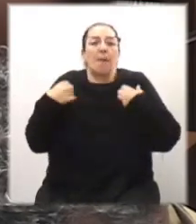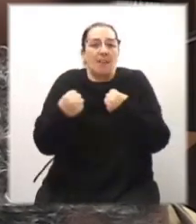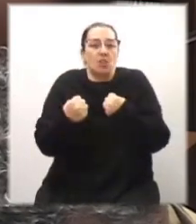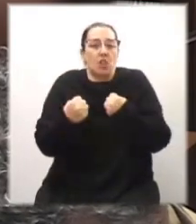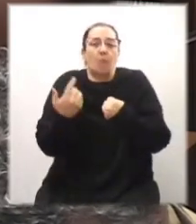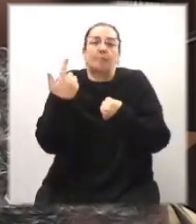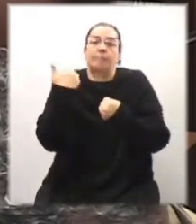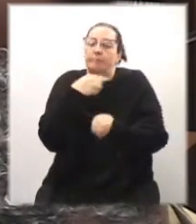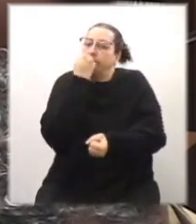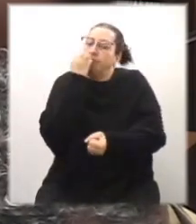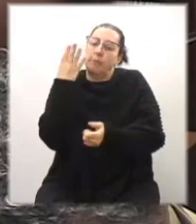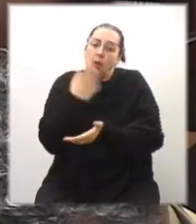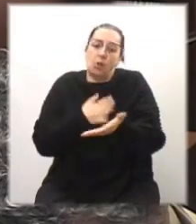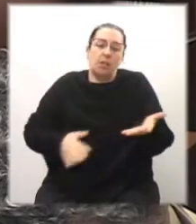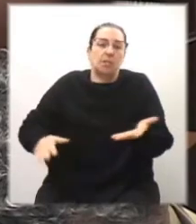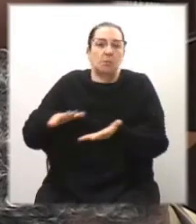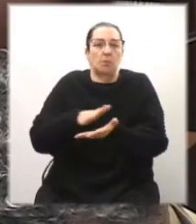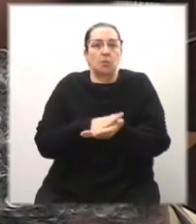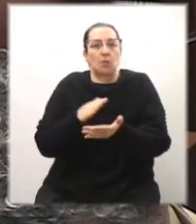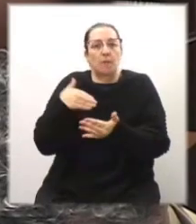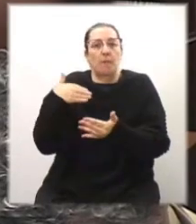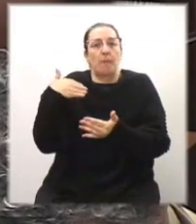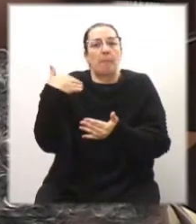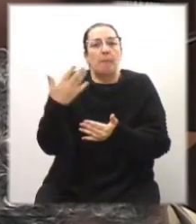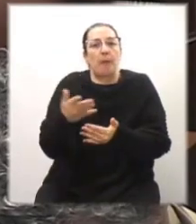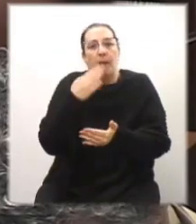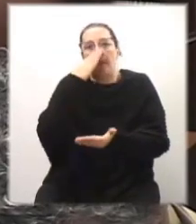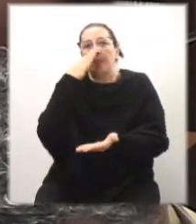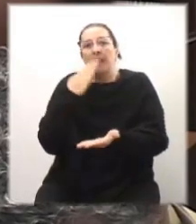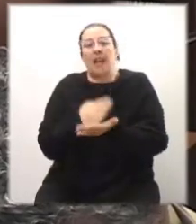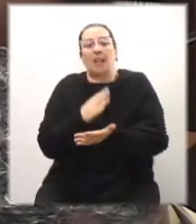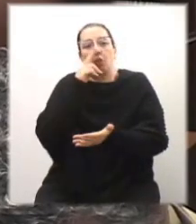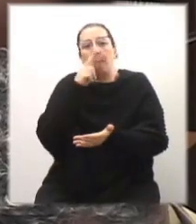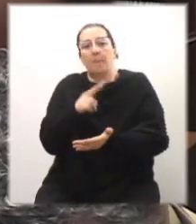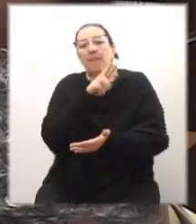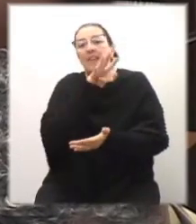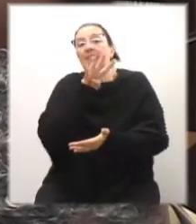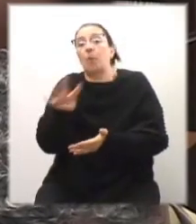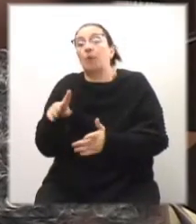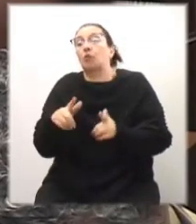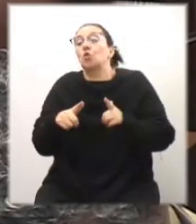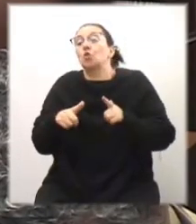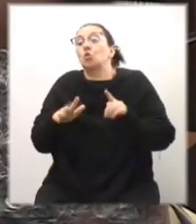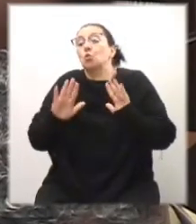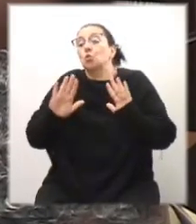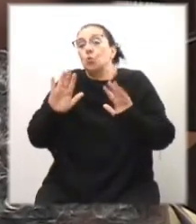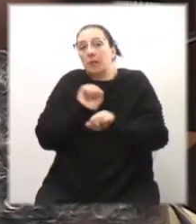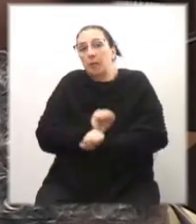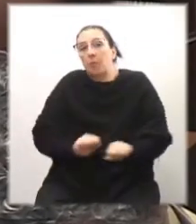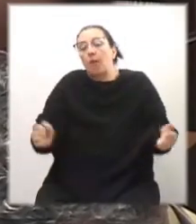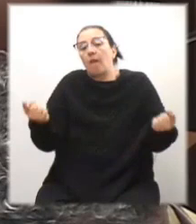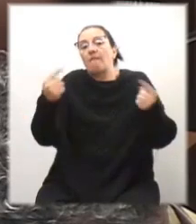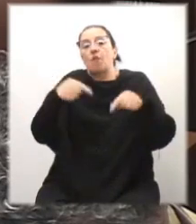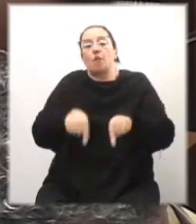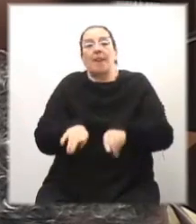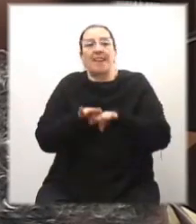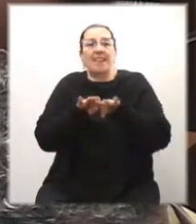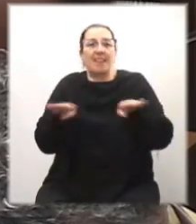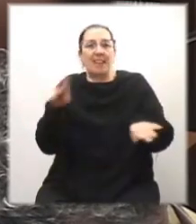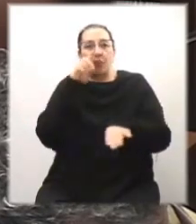los escenarios lo habría de llevar a que a fines del 2024, con suerte, se vuelvan los niveles